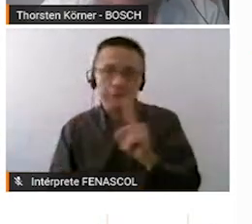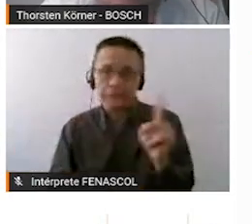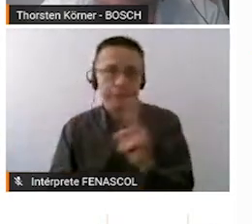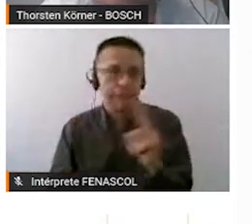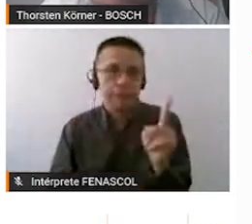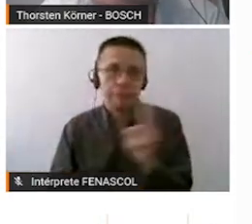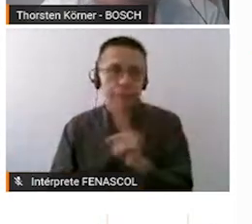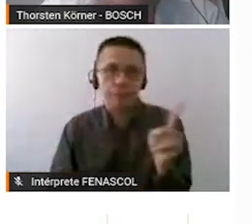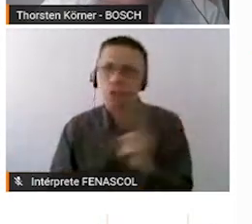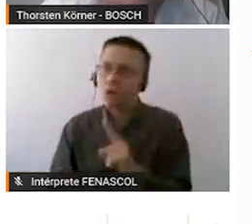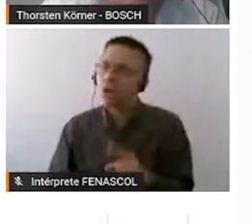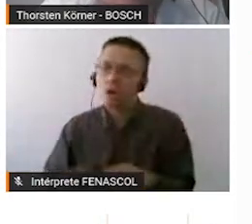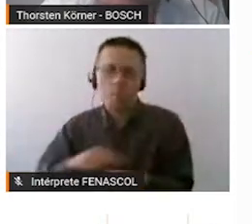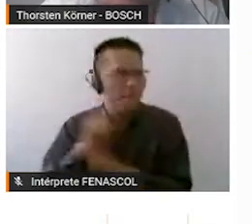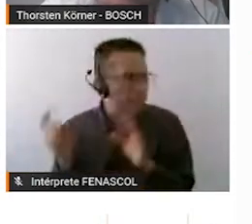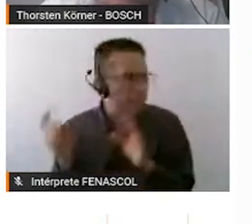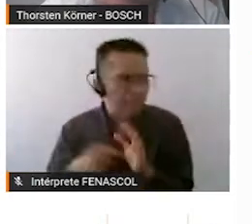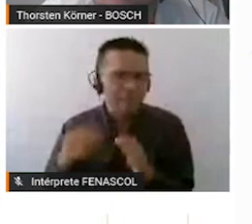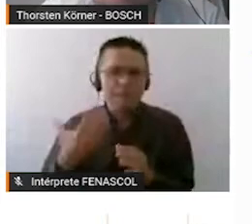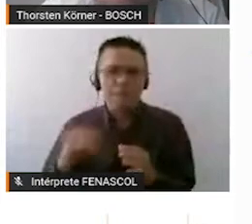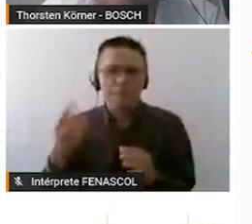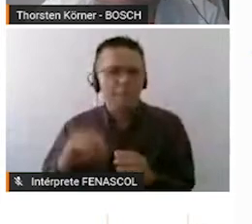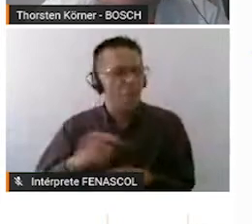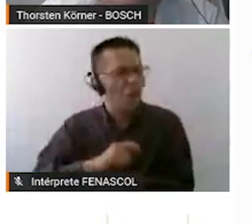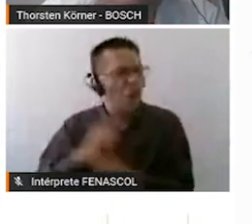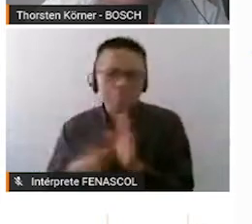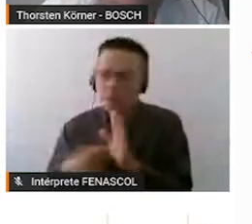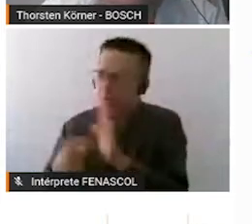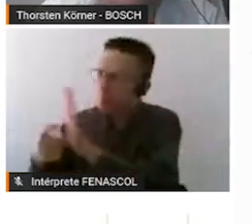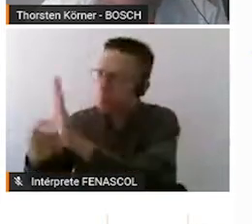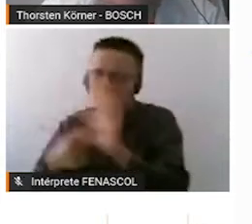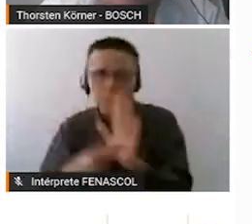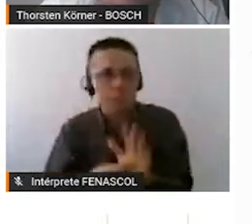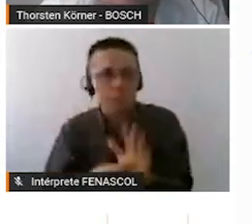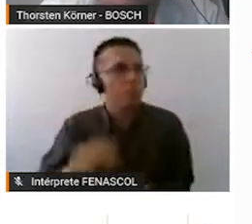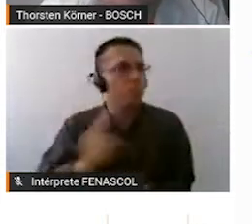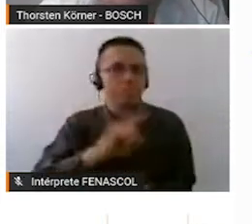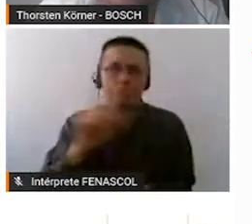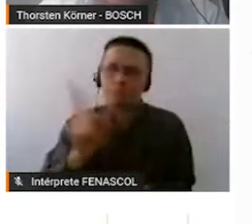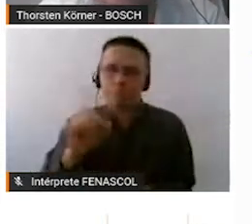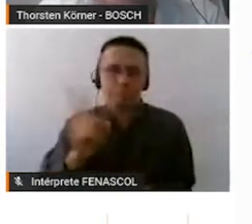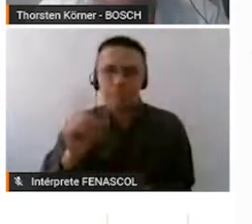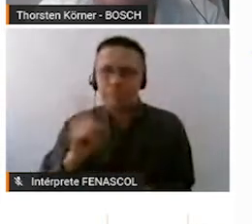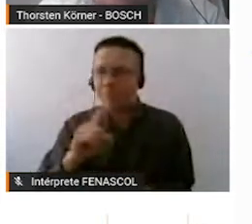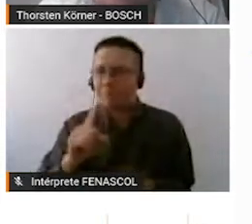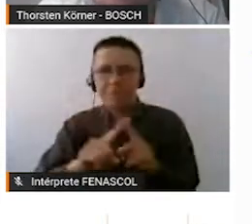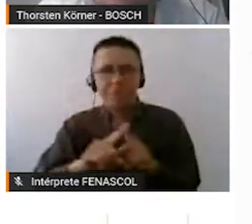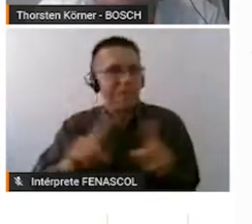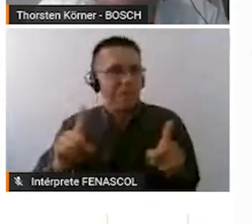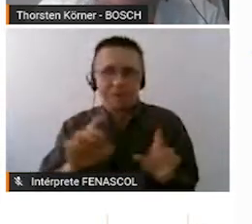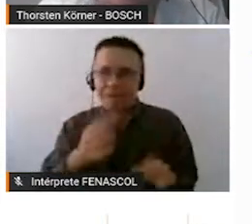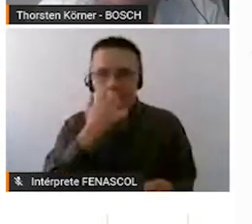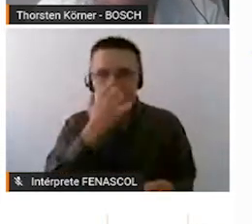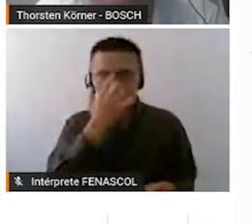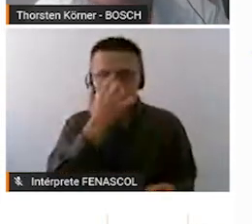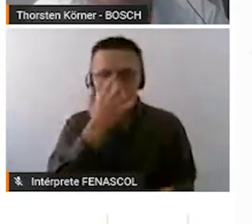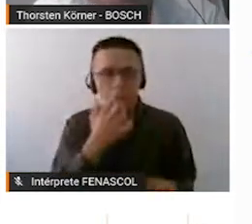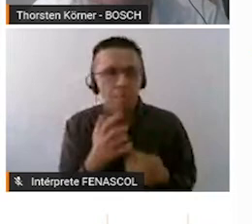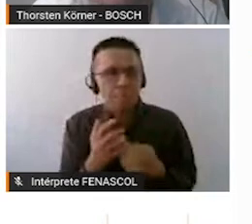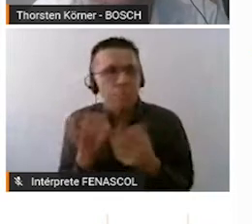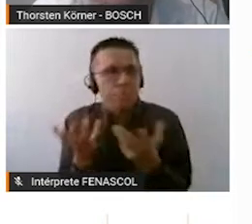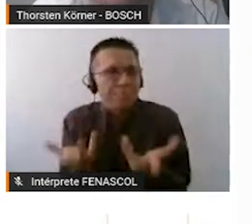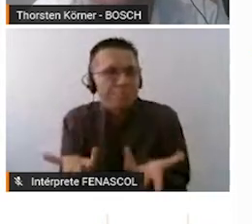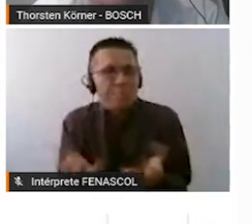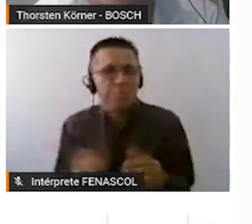estar digitalizado, todo tiene que estar automatizado. Nosotros tenemos una visión un poco más realista del asunto. Como